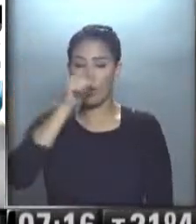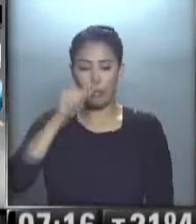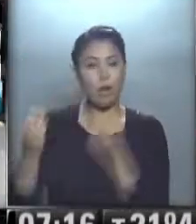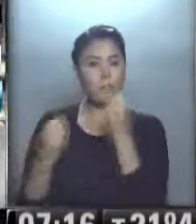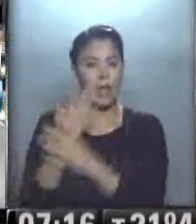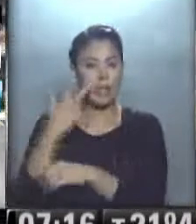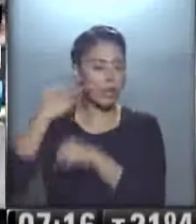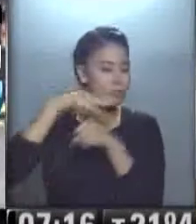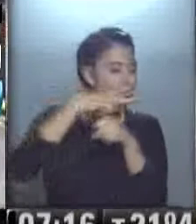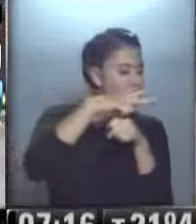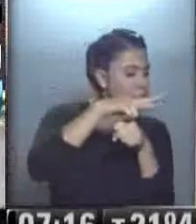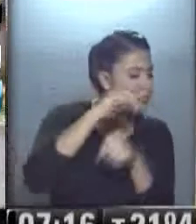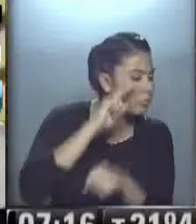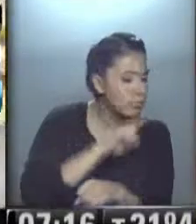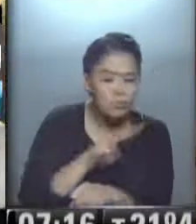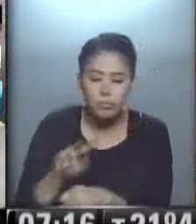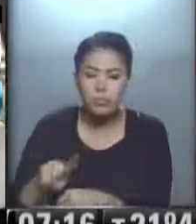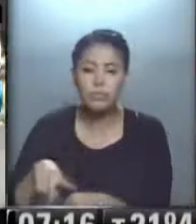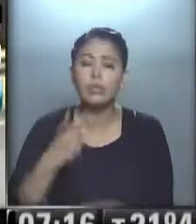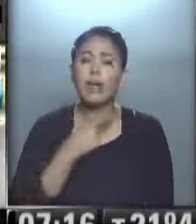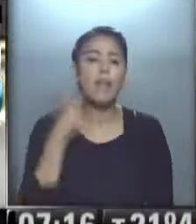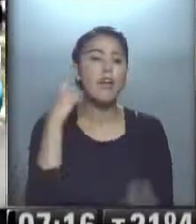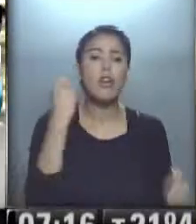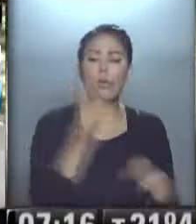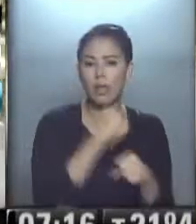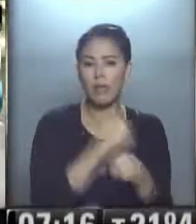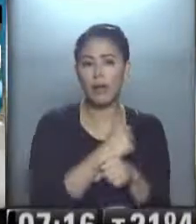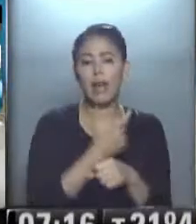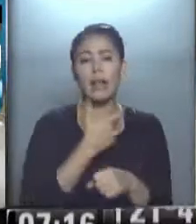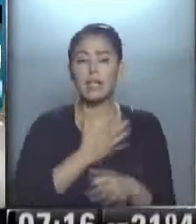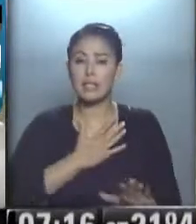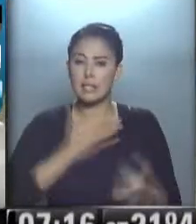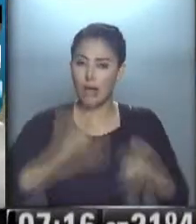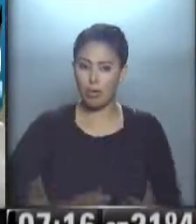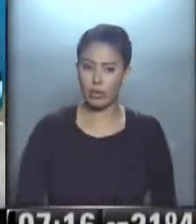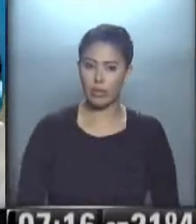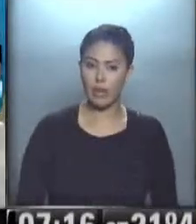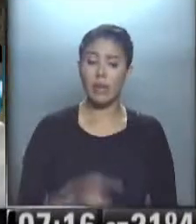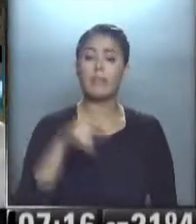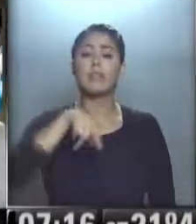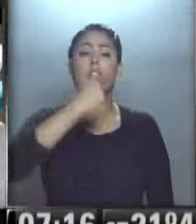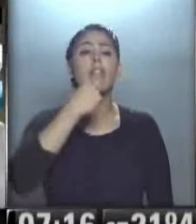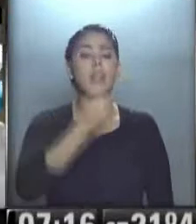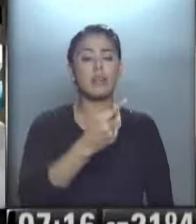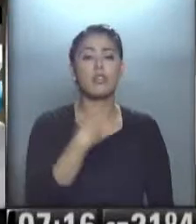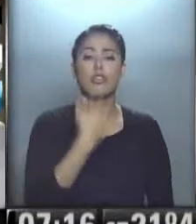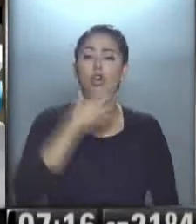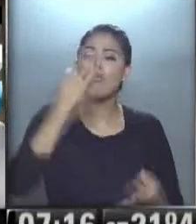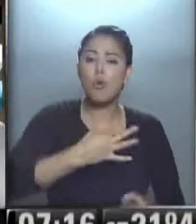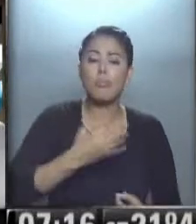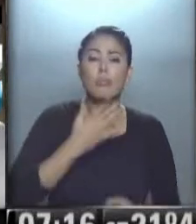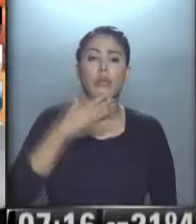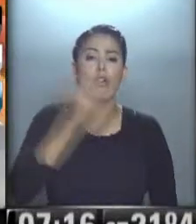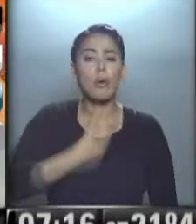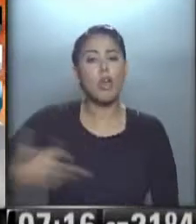supervisar las tareas que garanticen la tranquilidad y la seguridad en la población hemos dado cumplimiento a lo solicitado por el gobernador bonfatti y desplegamos